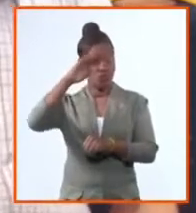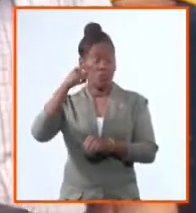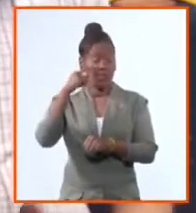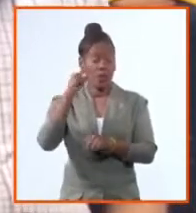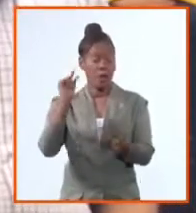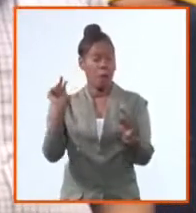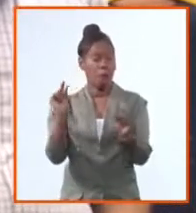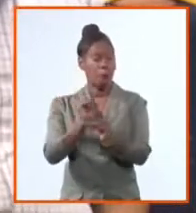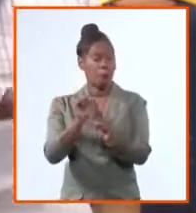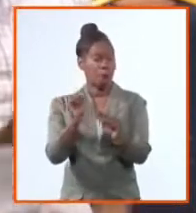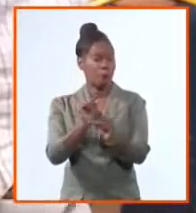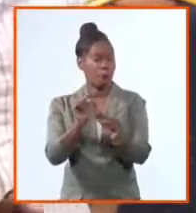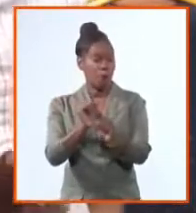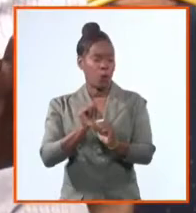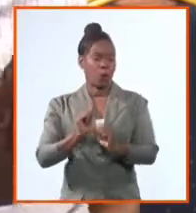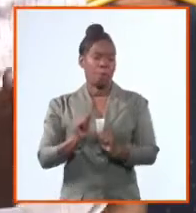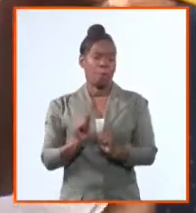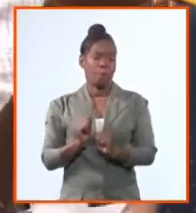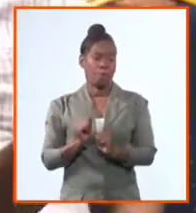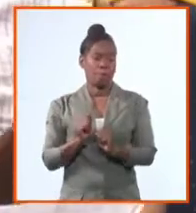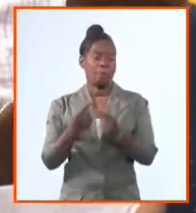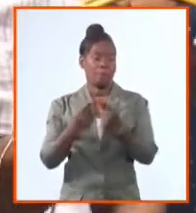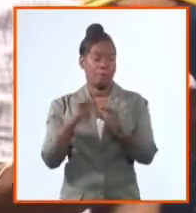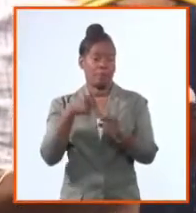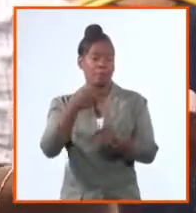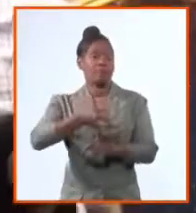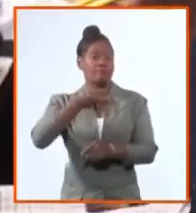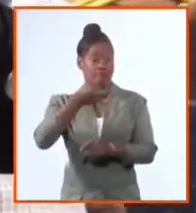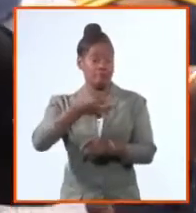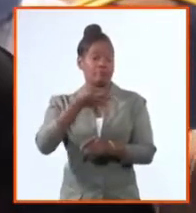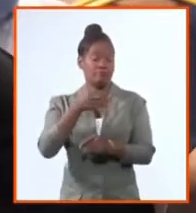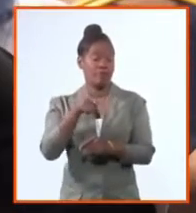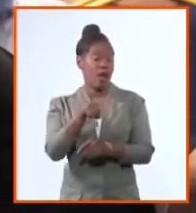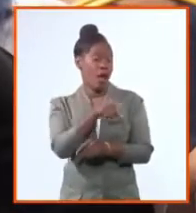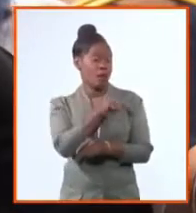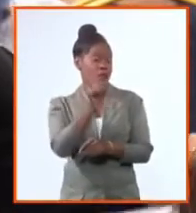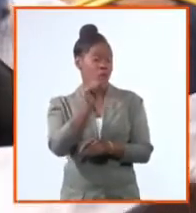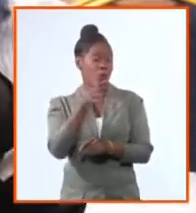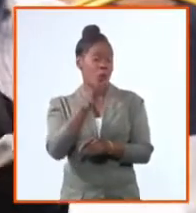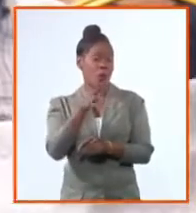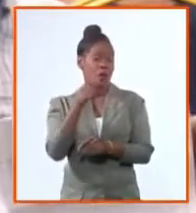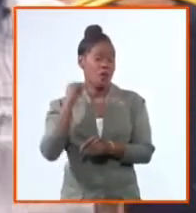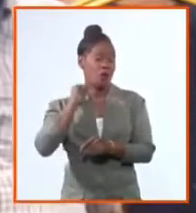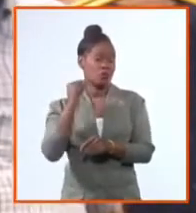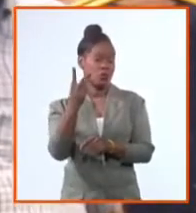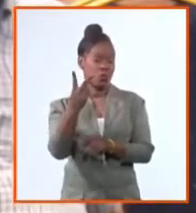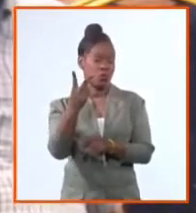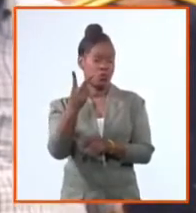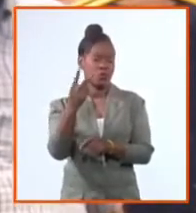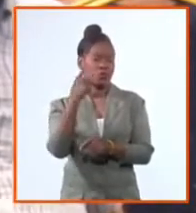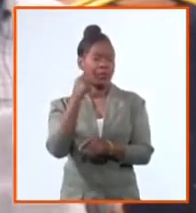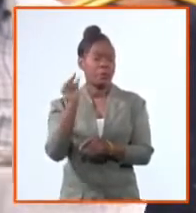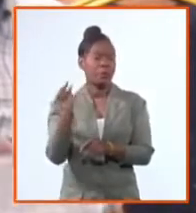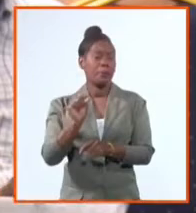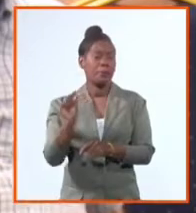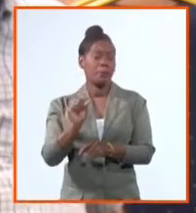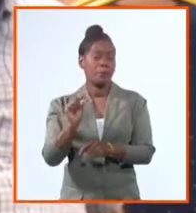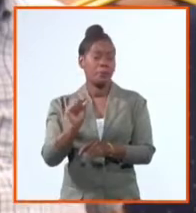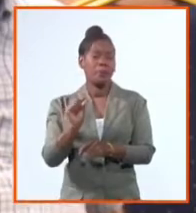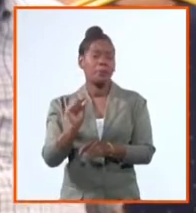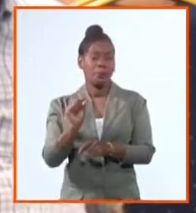la eliminación. Pero lo dije, de hace aproximadamente 2 años. 2 años para